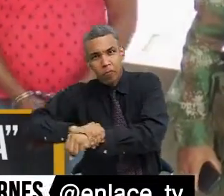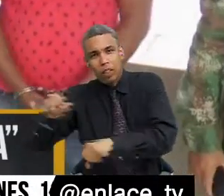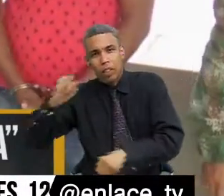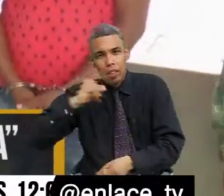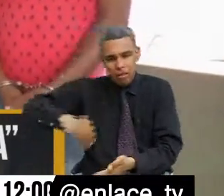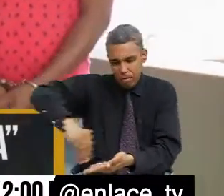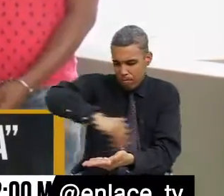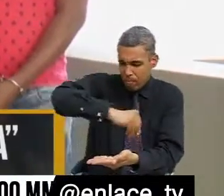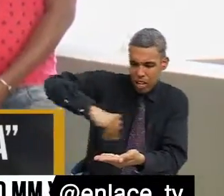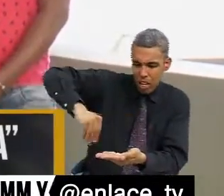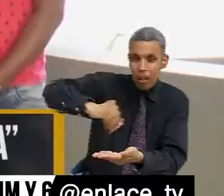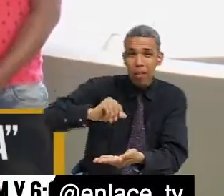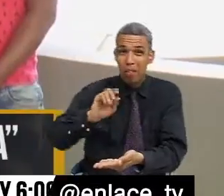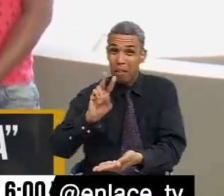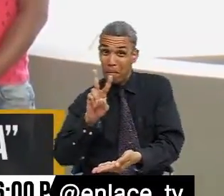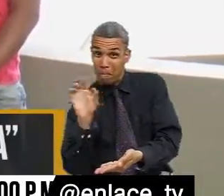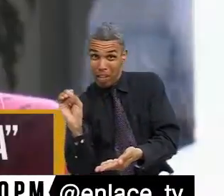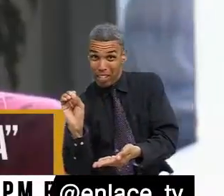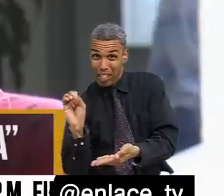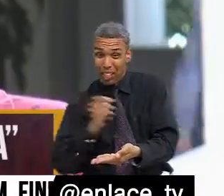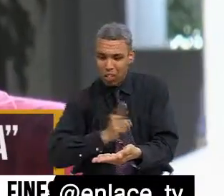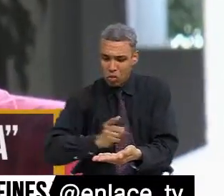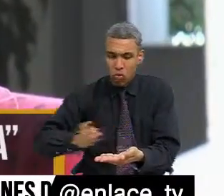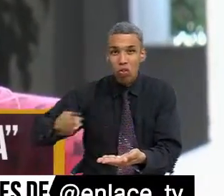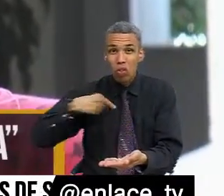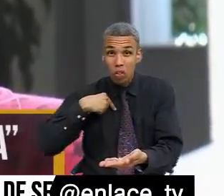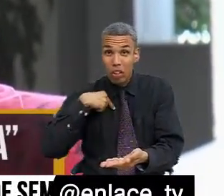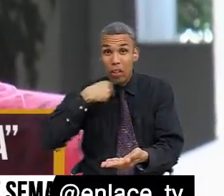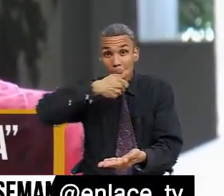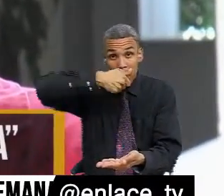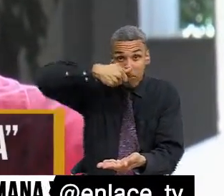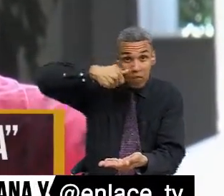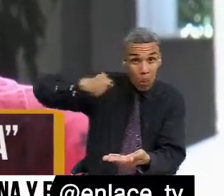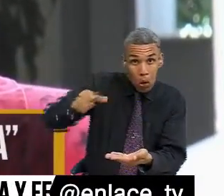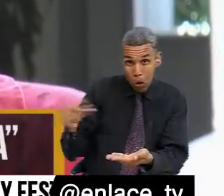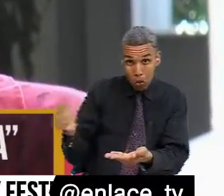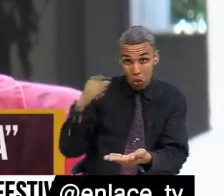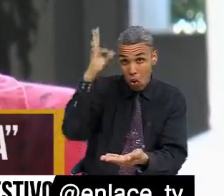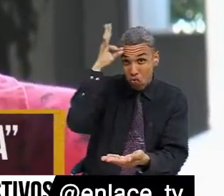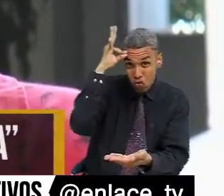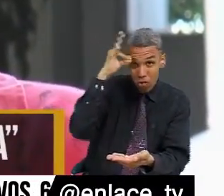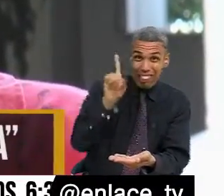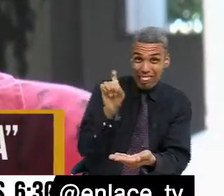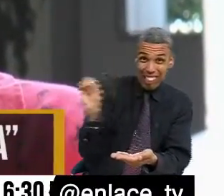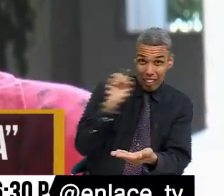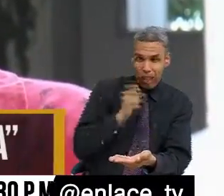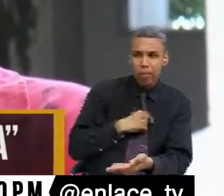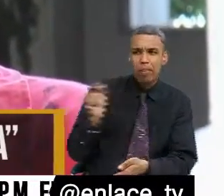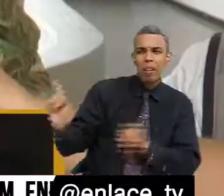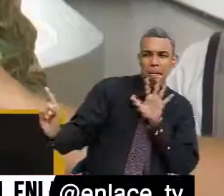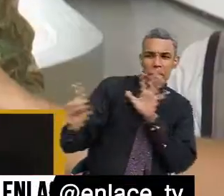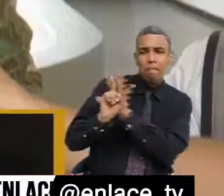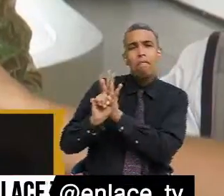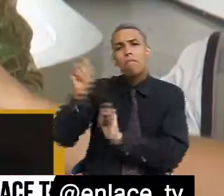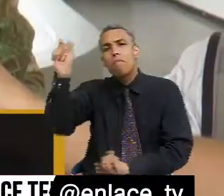y 60 de marihuana. Además, se dio la captura de Alberto López Chacón, alias Musa, natural del Banco